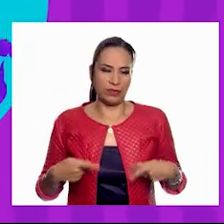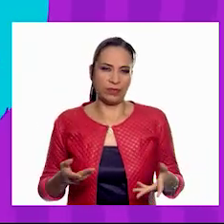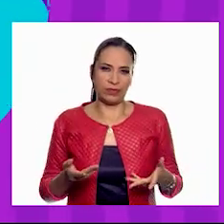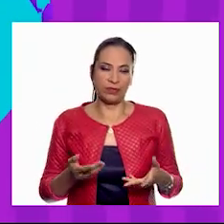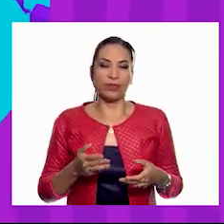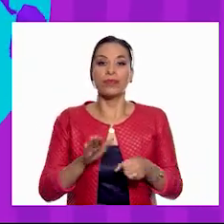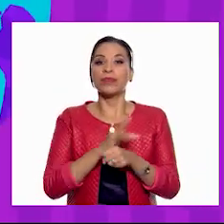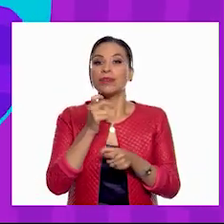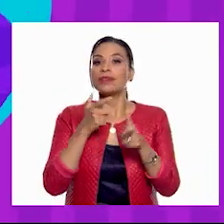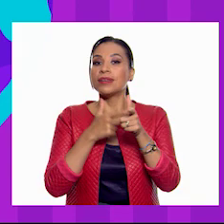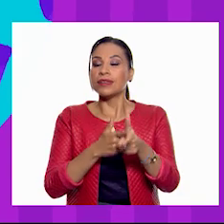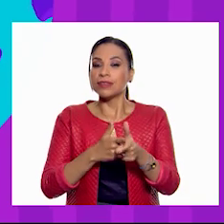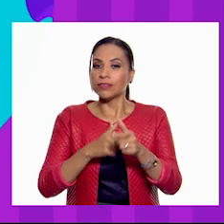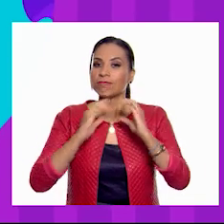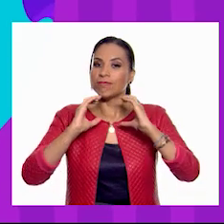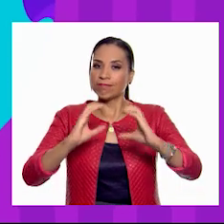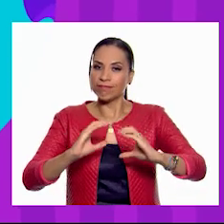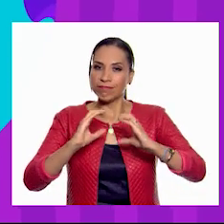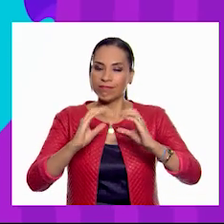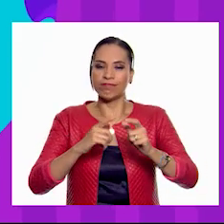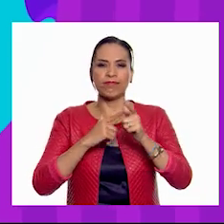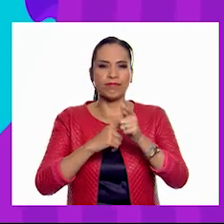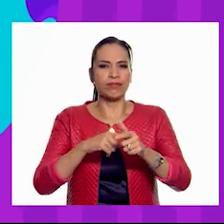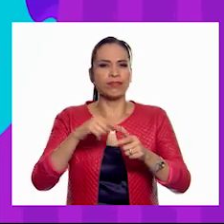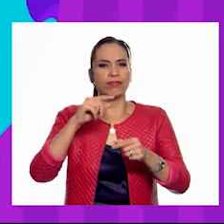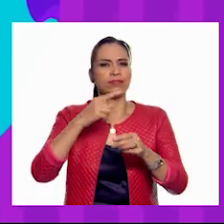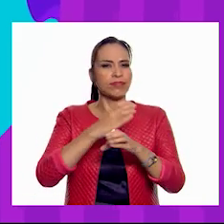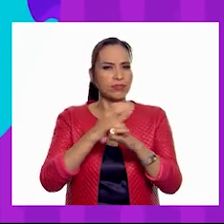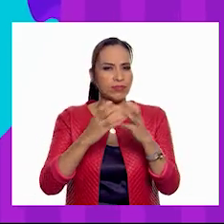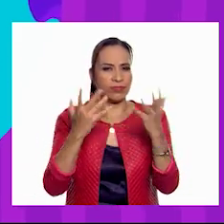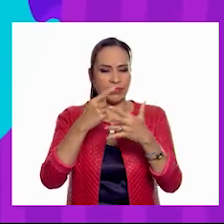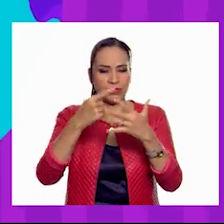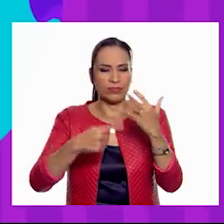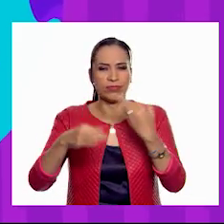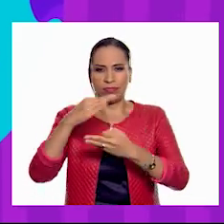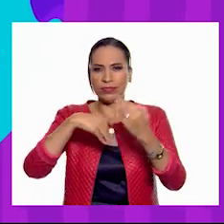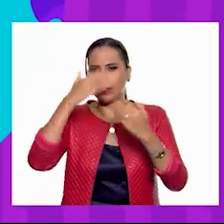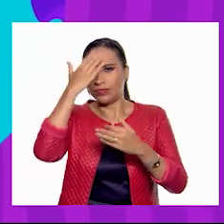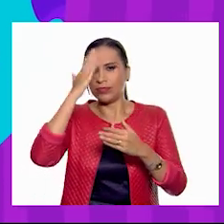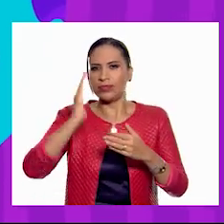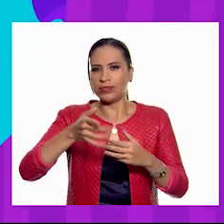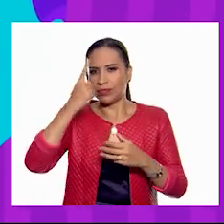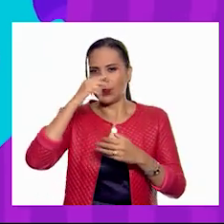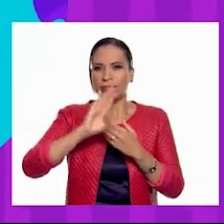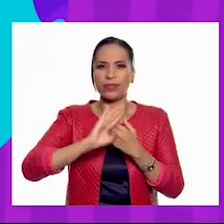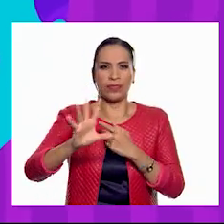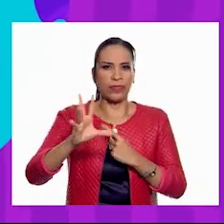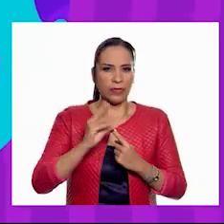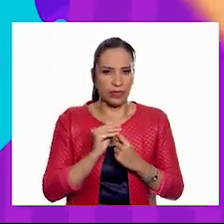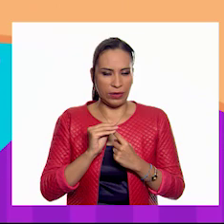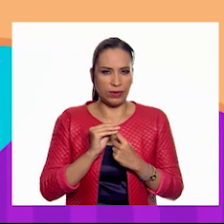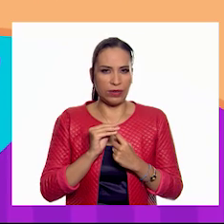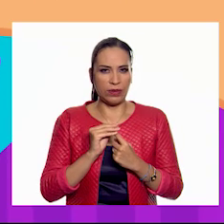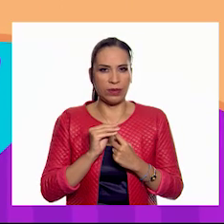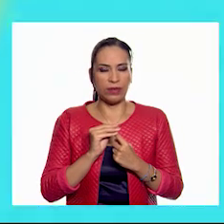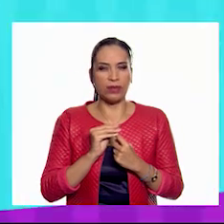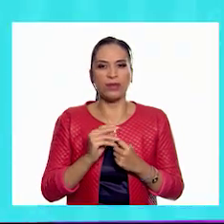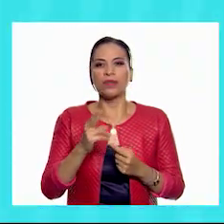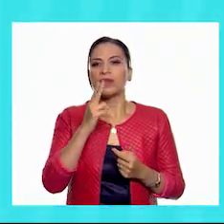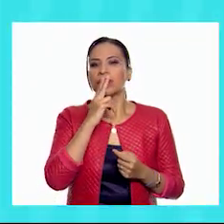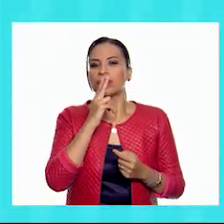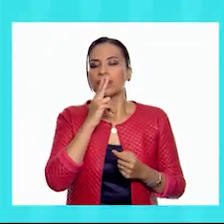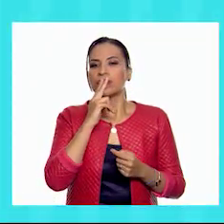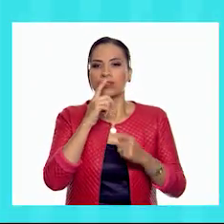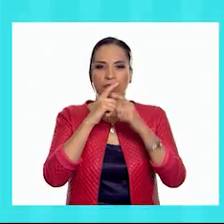personas. Por eso hay que continuar cuidándonos siguiendo las buenas prácticas que ya todos conocemos para evitar contagiarnos.